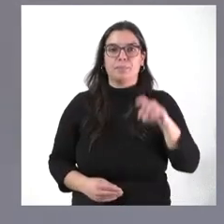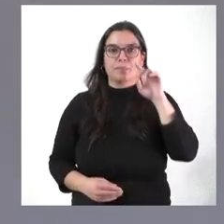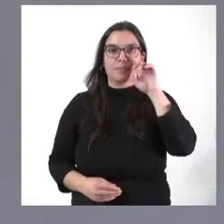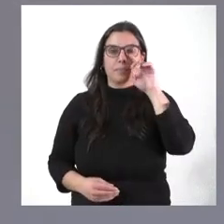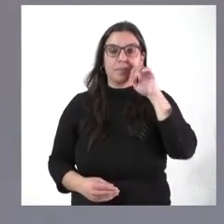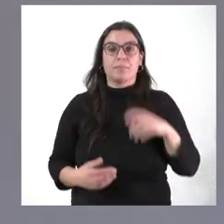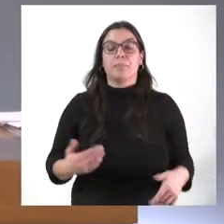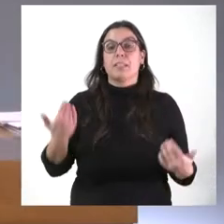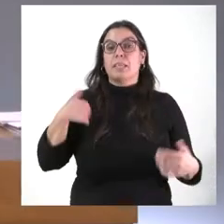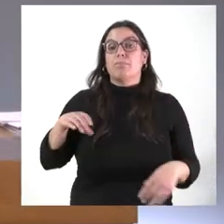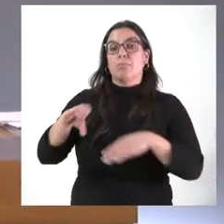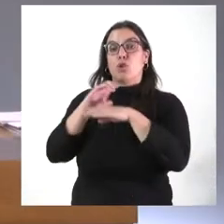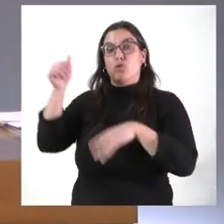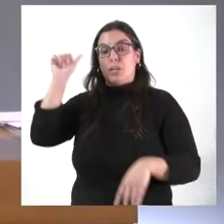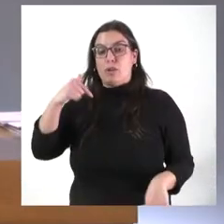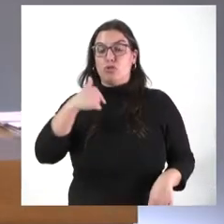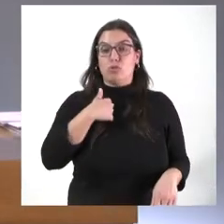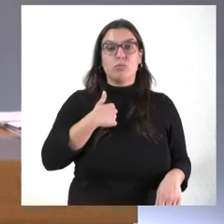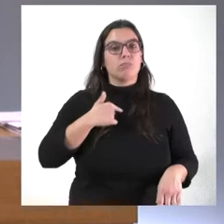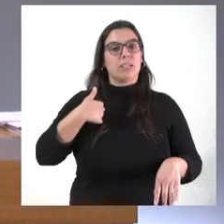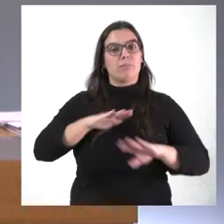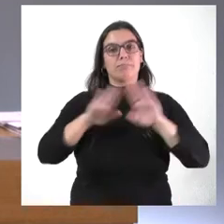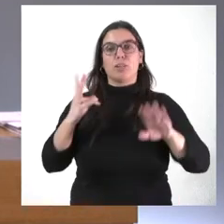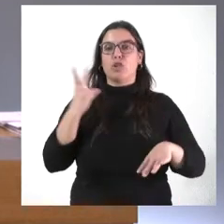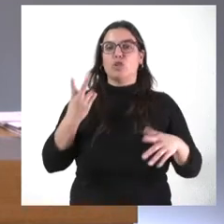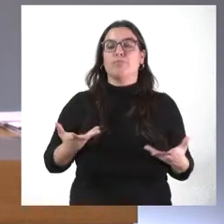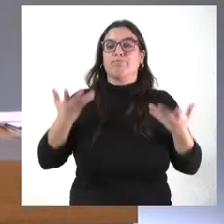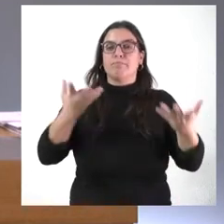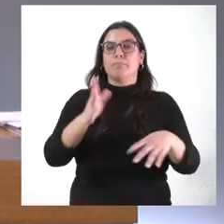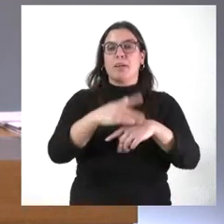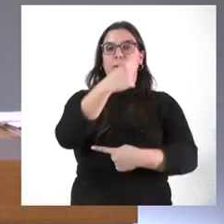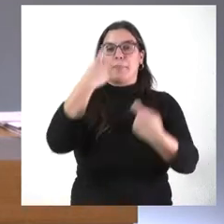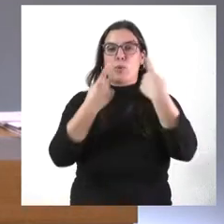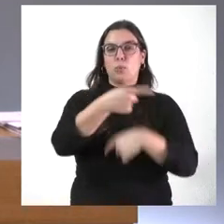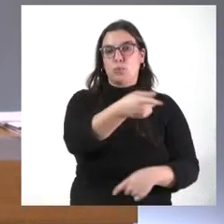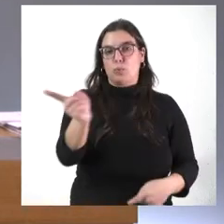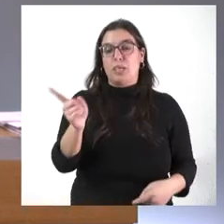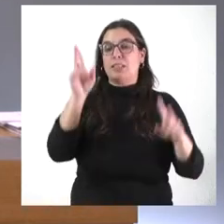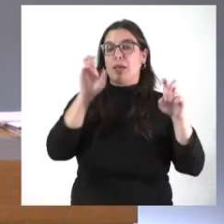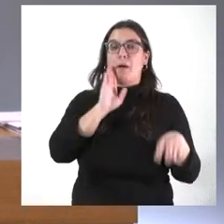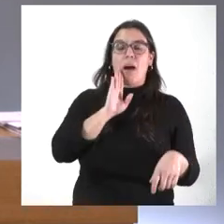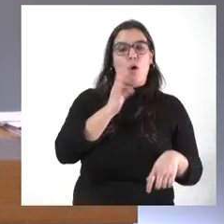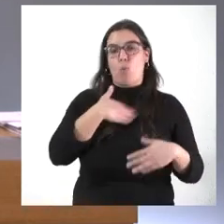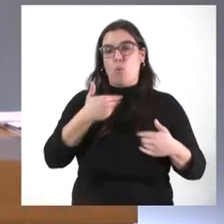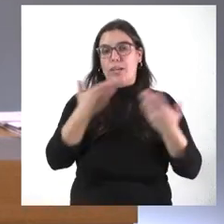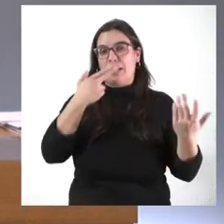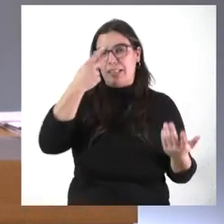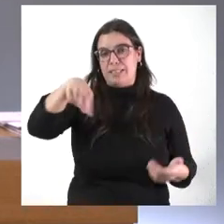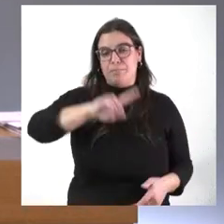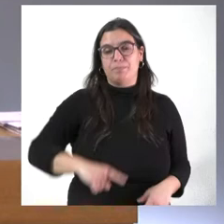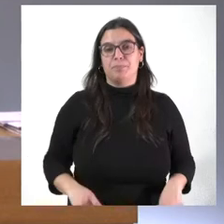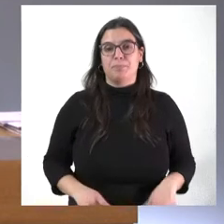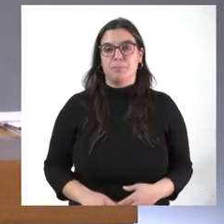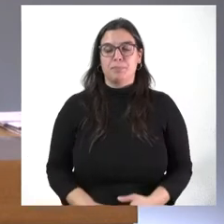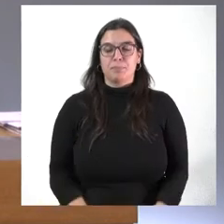tanto el consejero como yo mismo estamos a la espera de sus preguntas o es el asunto sobre cualquier otro que puede resultar de su interés